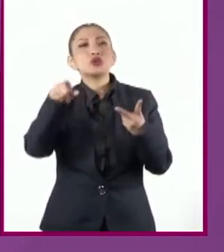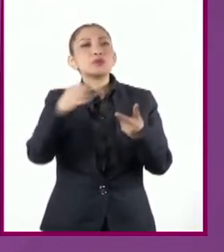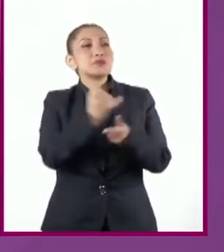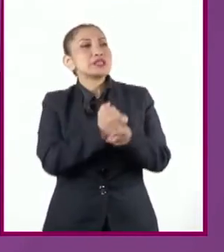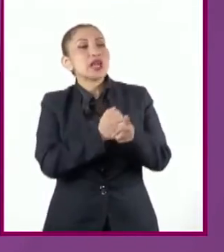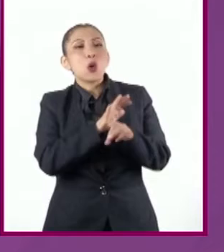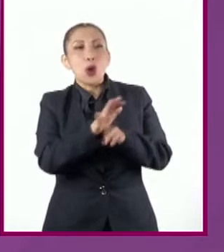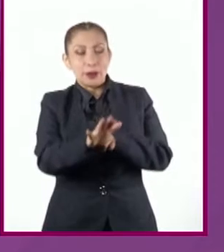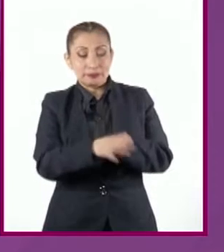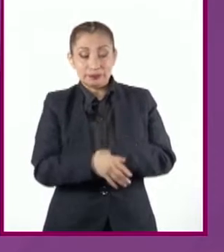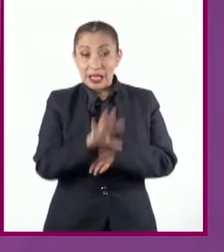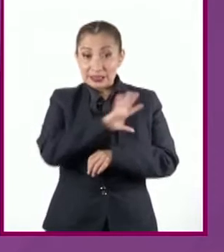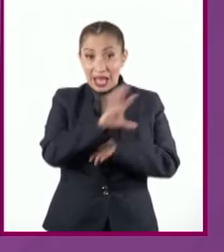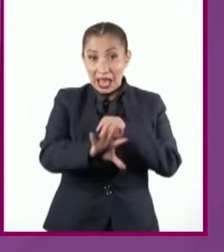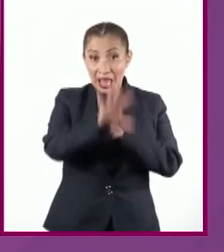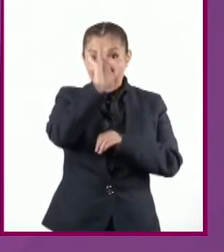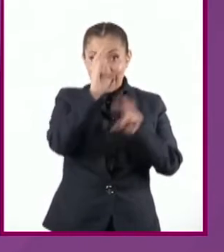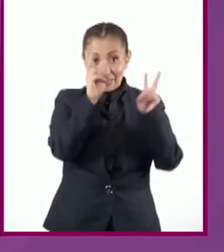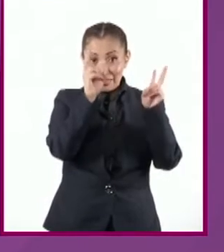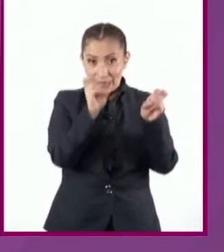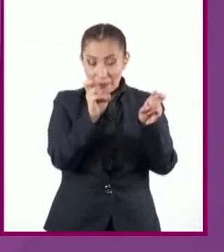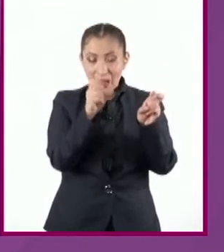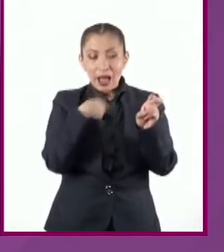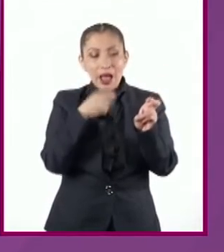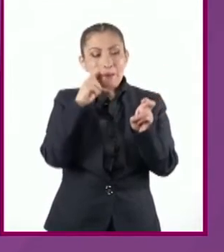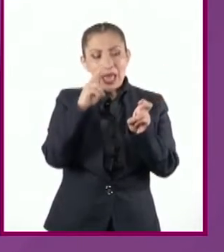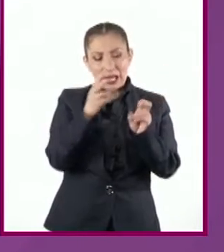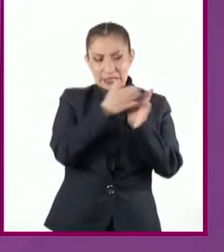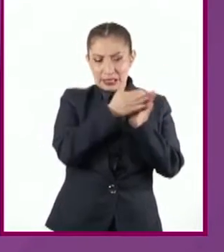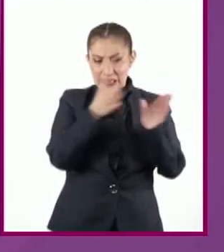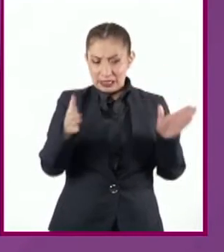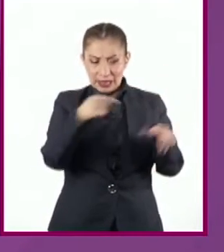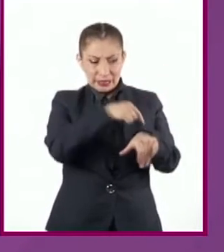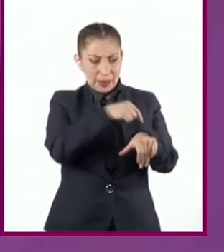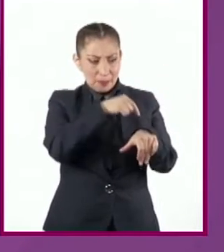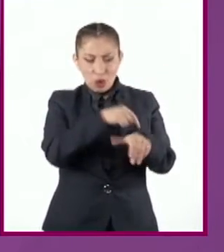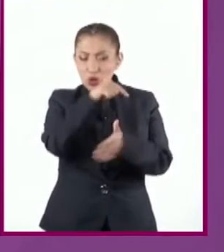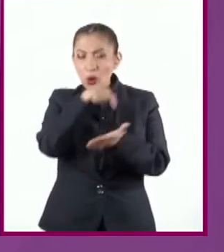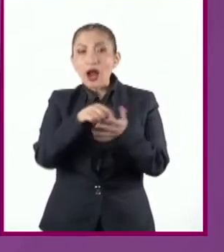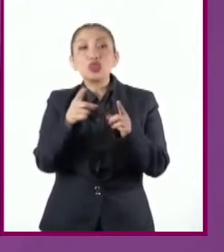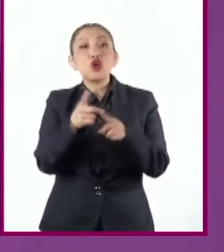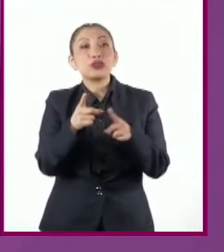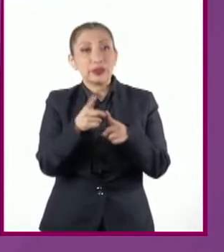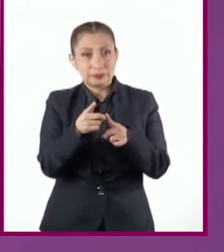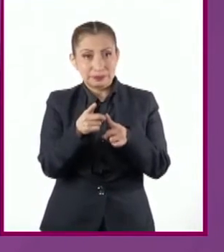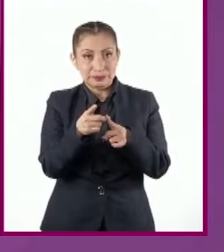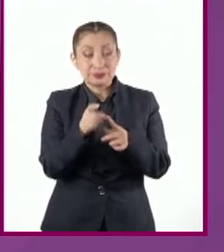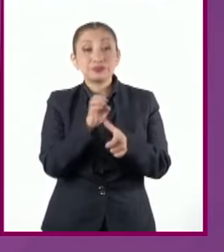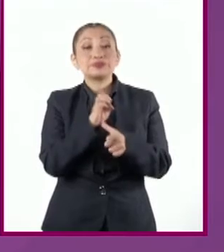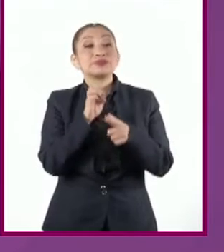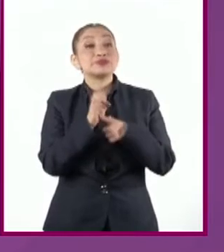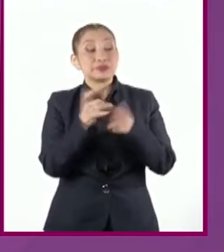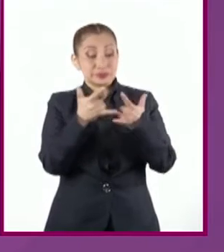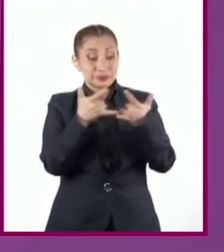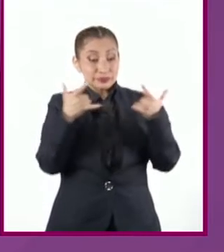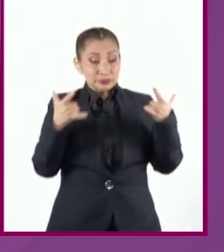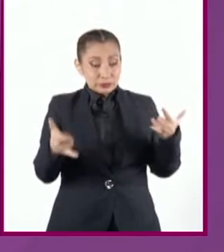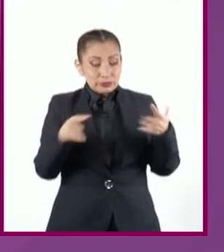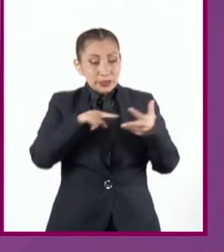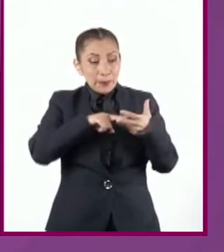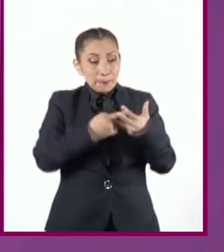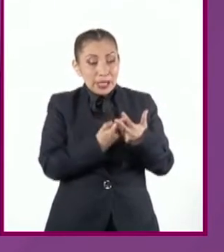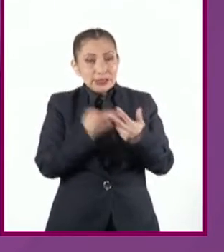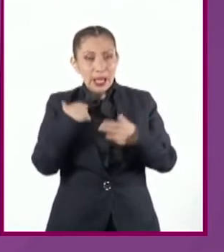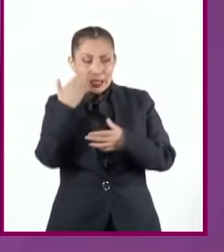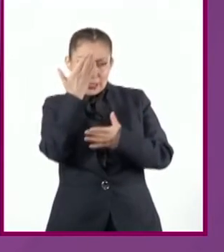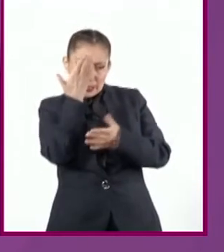investigador. Una vez seleccionado el tema, se delimita en tiempo y espacio. Es entonces que la historia se crea a partir